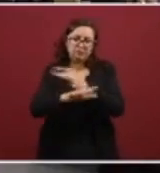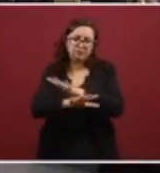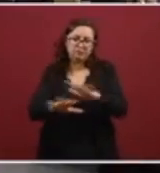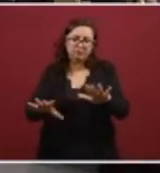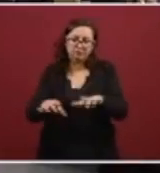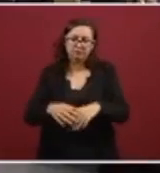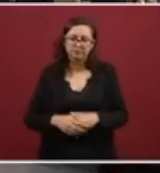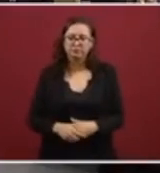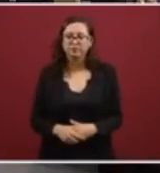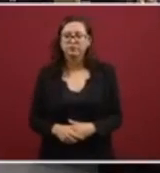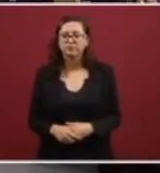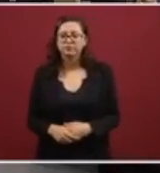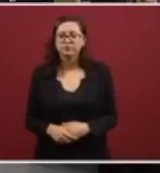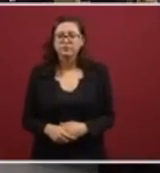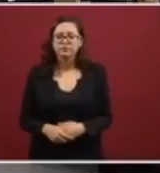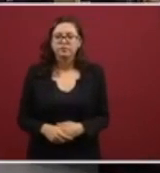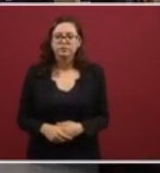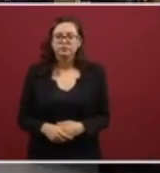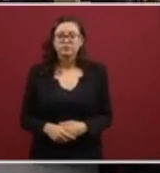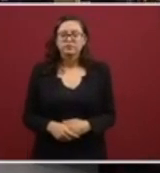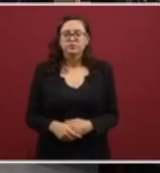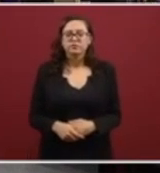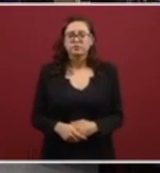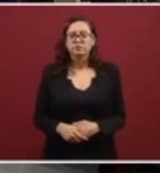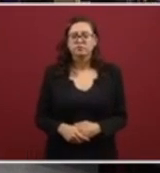¿Sí? ¿Ahí atrás?